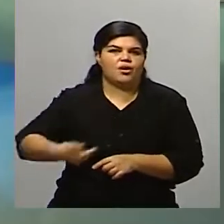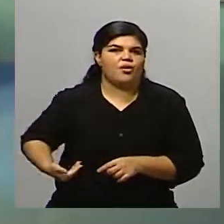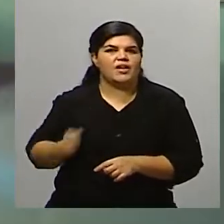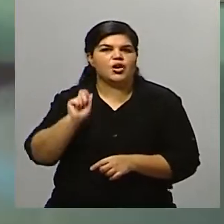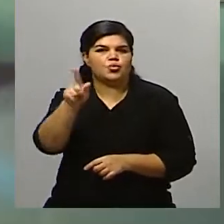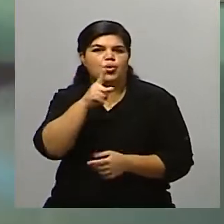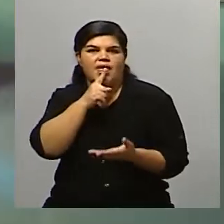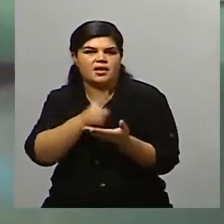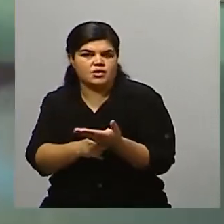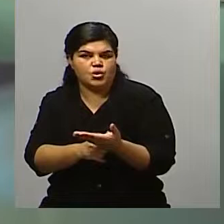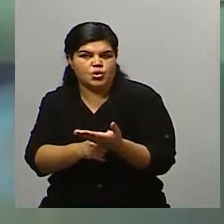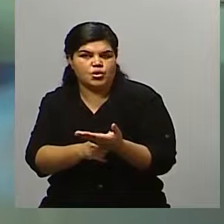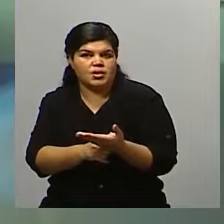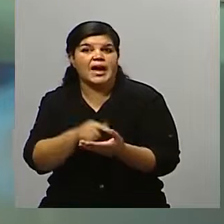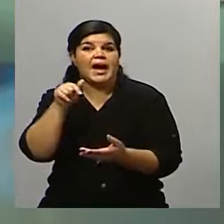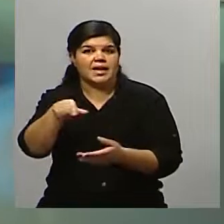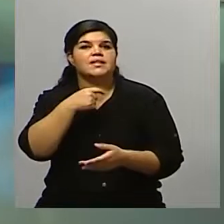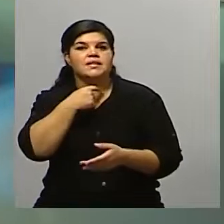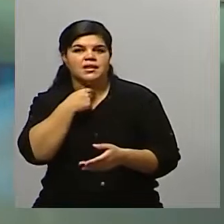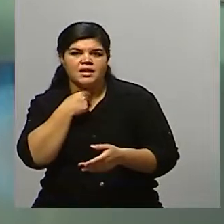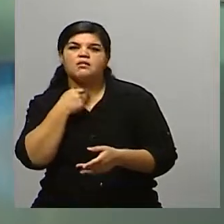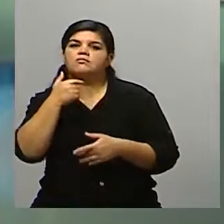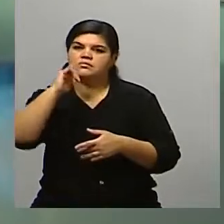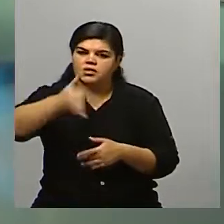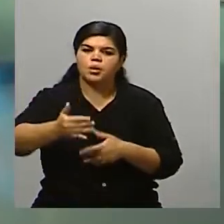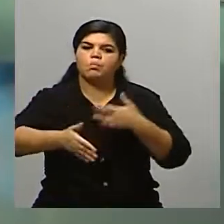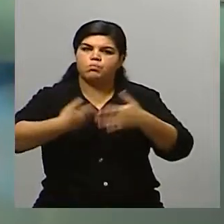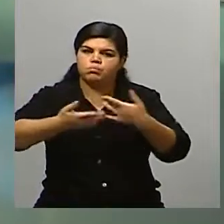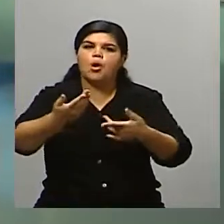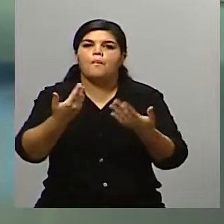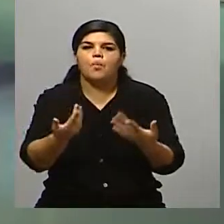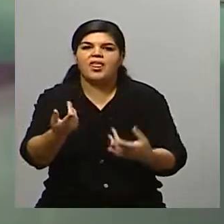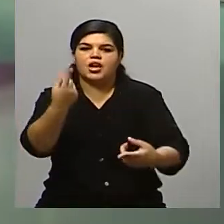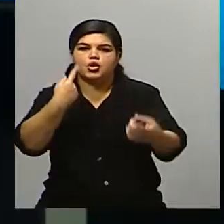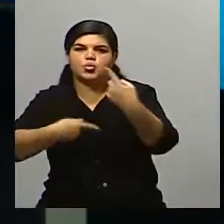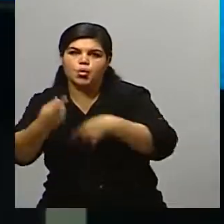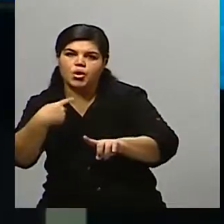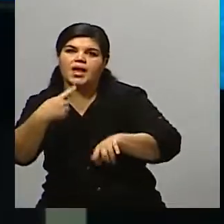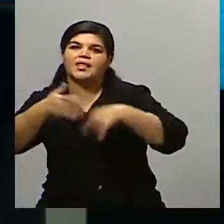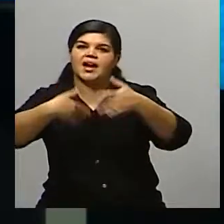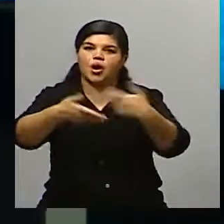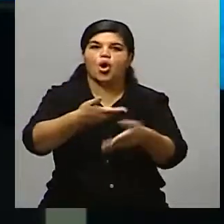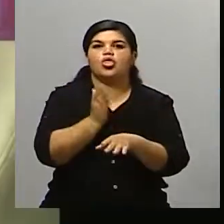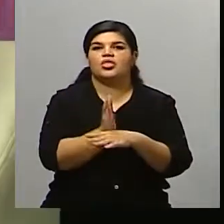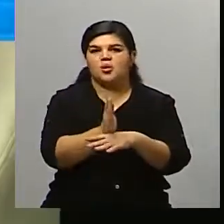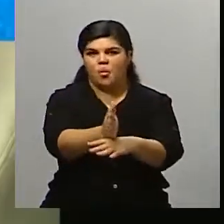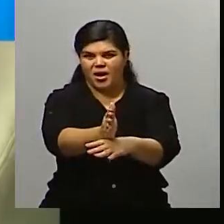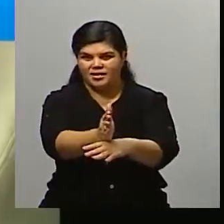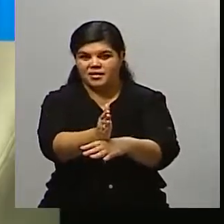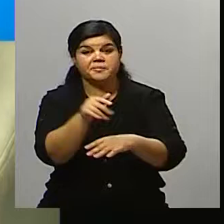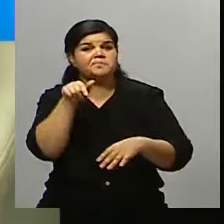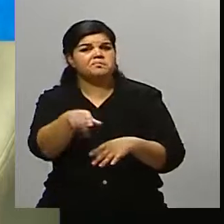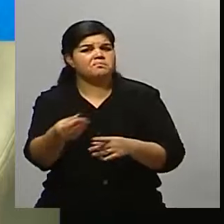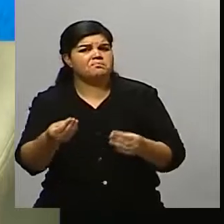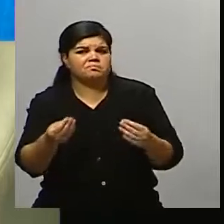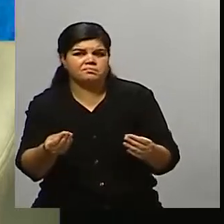decisión política de sustentarlo, de hacerlo que sea sustentable y que funcione para que siga en el mismo camino, ¿no? ¿A partir de qué? Y